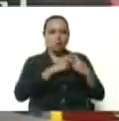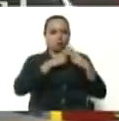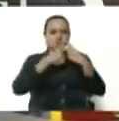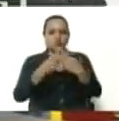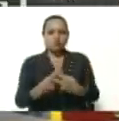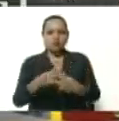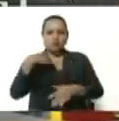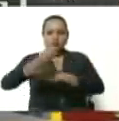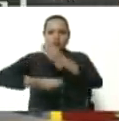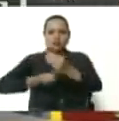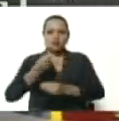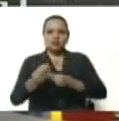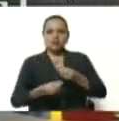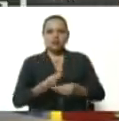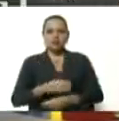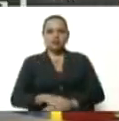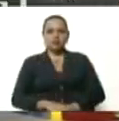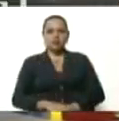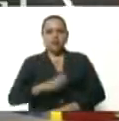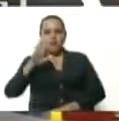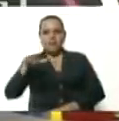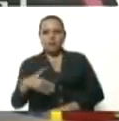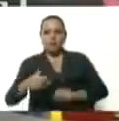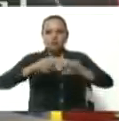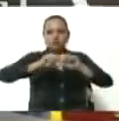se cumpla y podamos